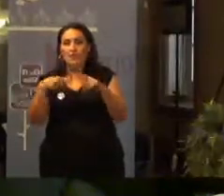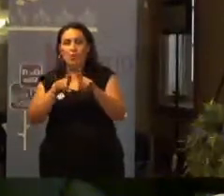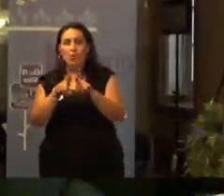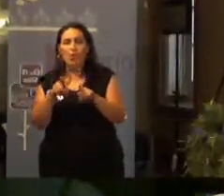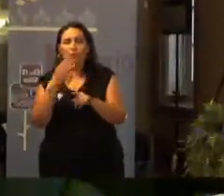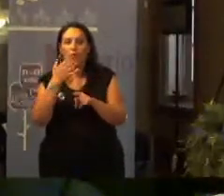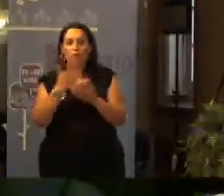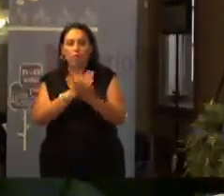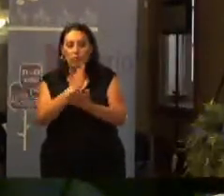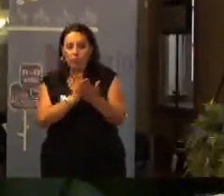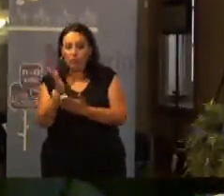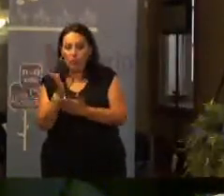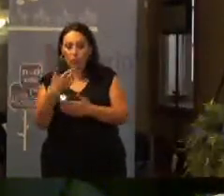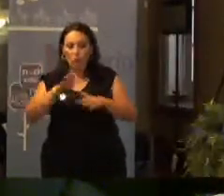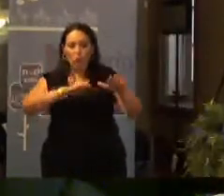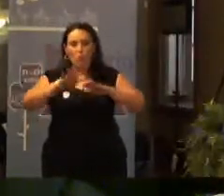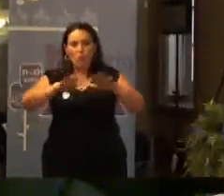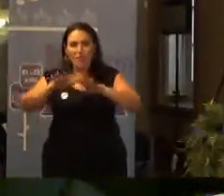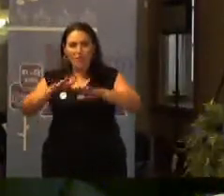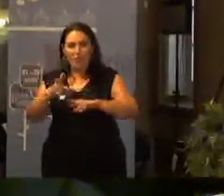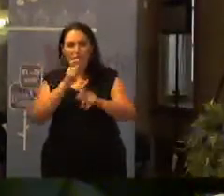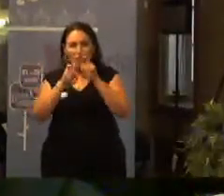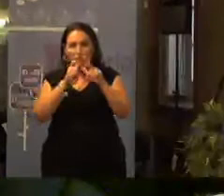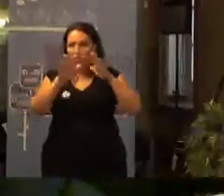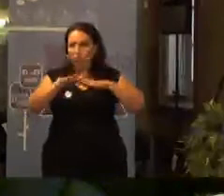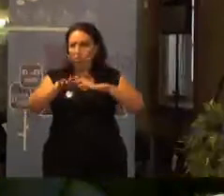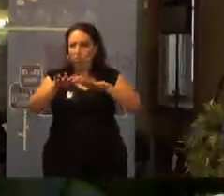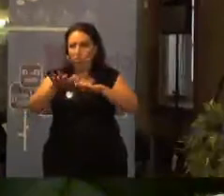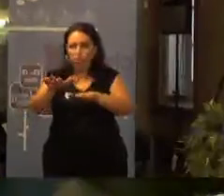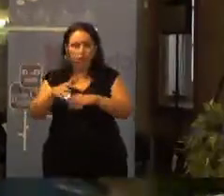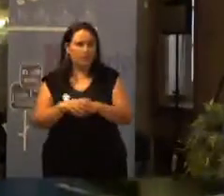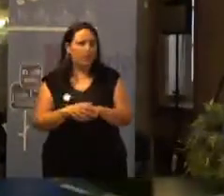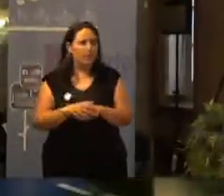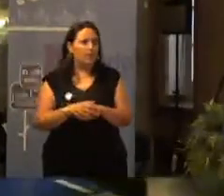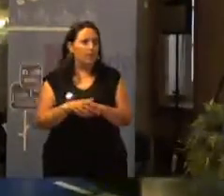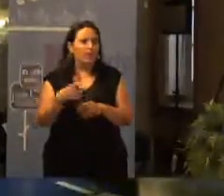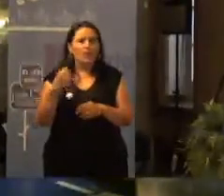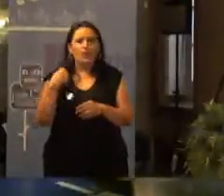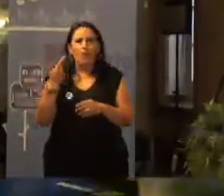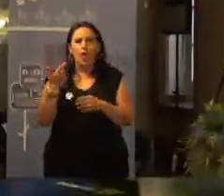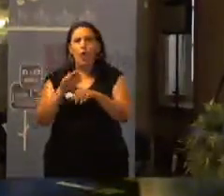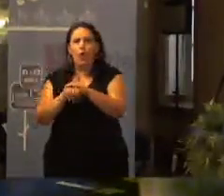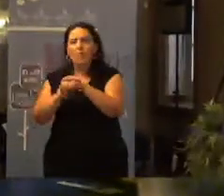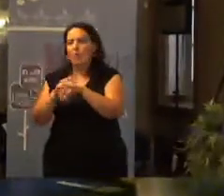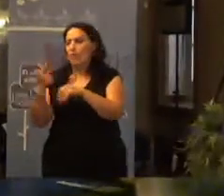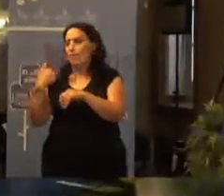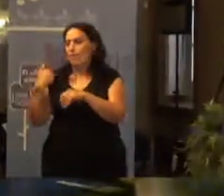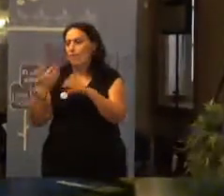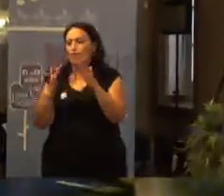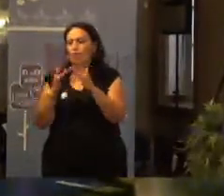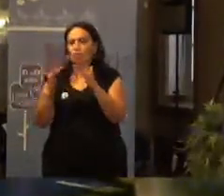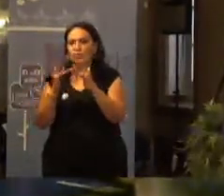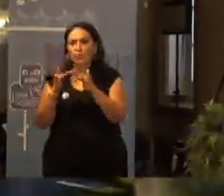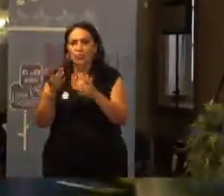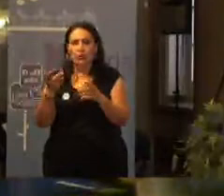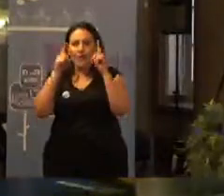as dúas grandes movilizacións de protesta e de combate, que eu decía a algún amigo, se eu fose portavoz